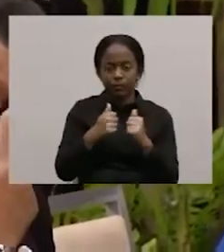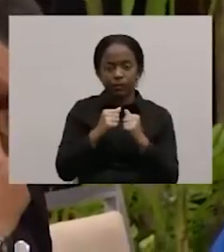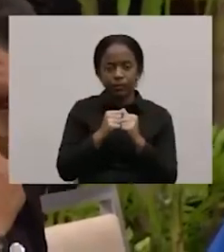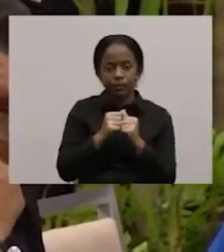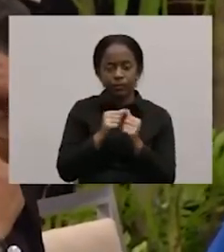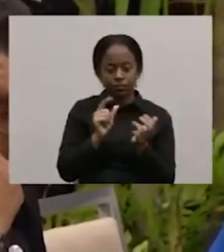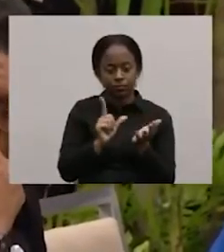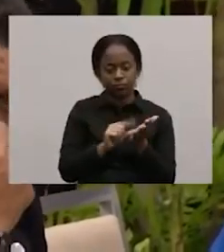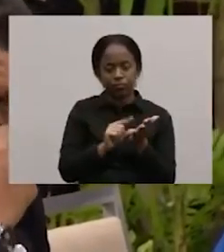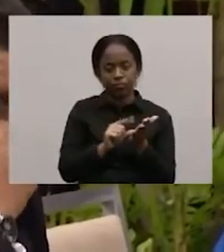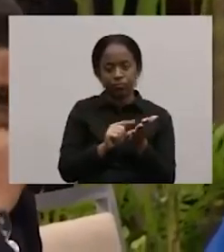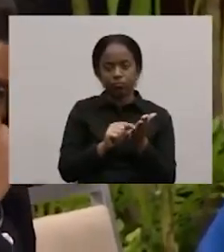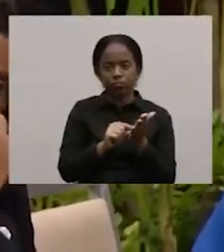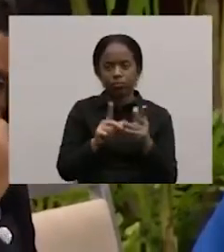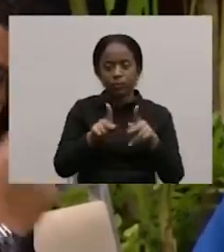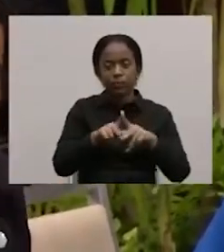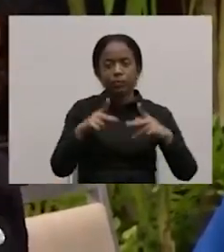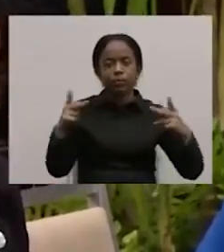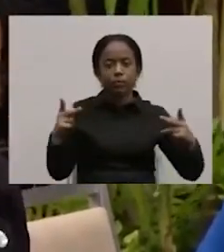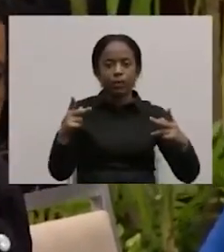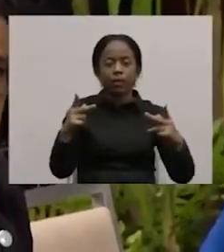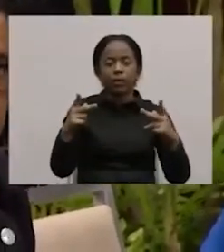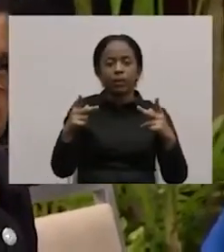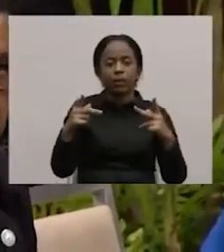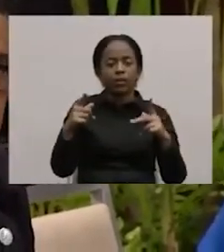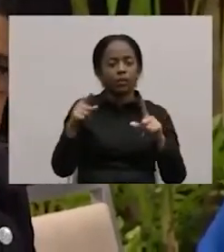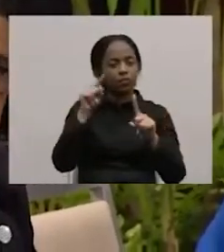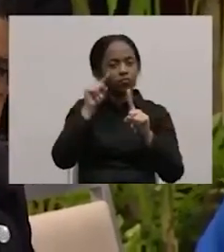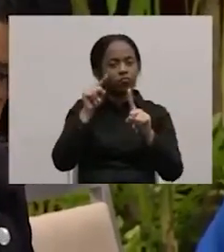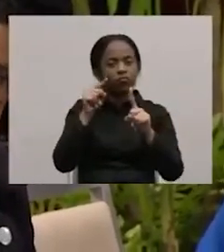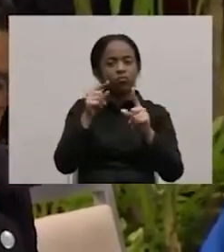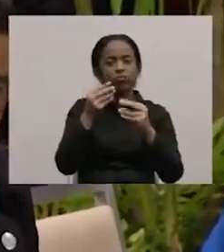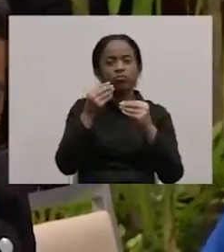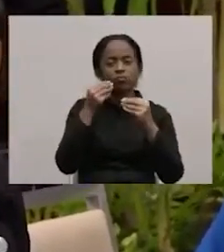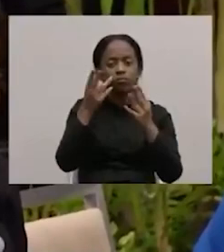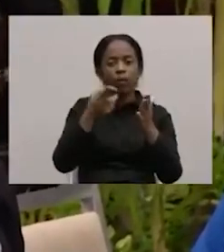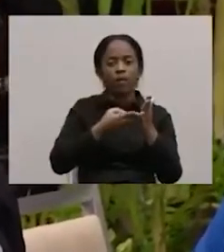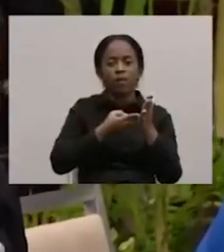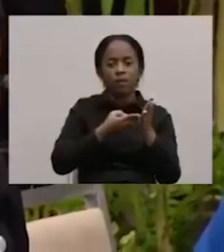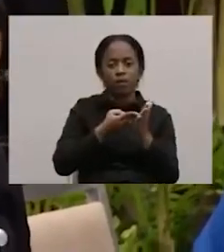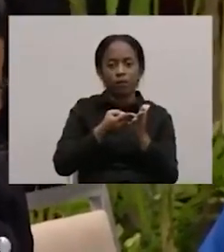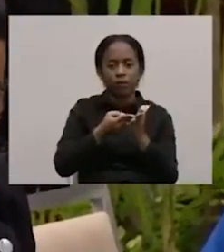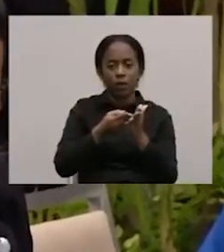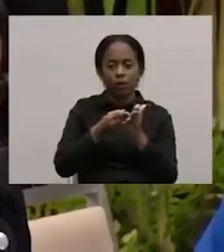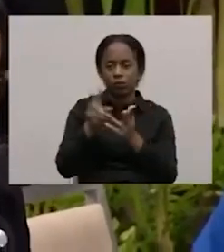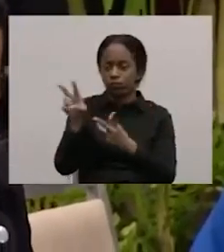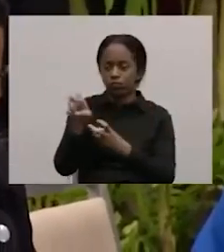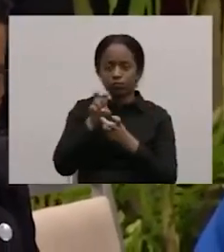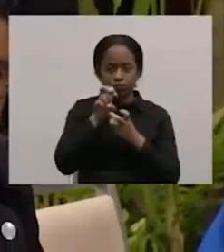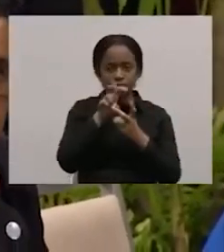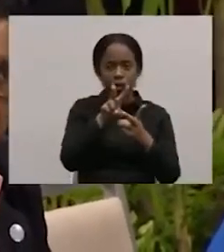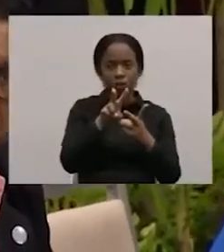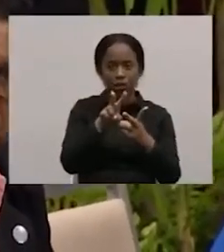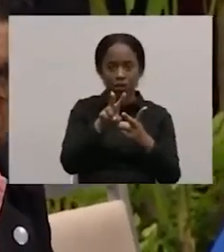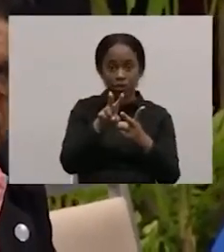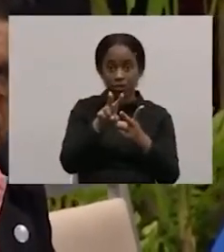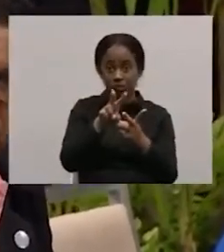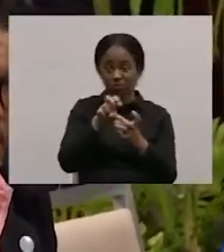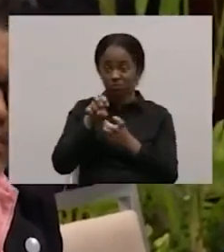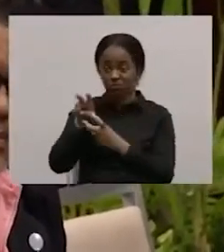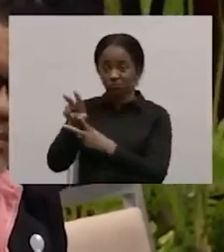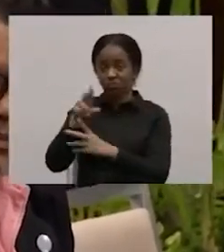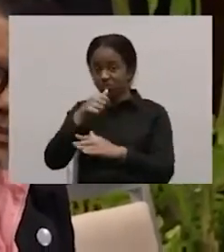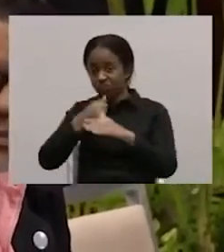El periodismo es para publicar la verdad, no para ocultarla. Como Eddie